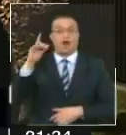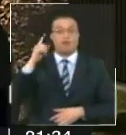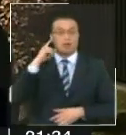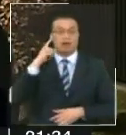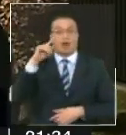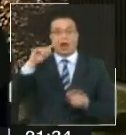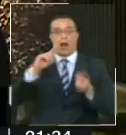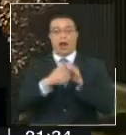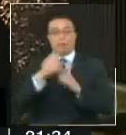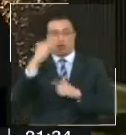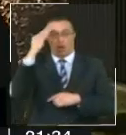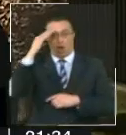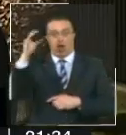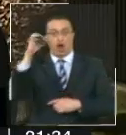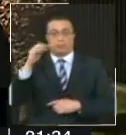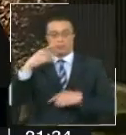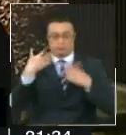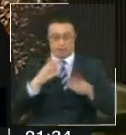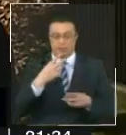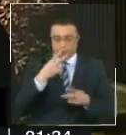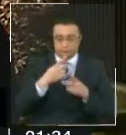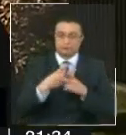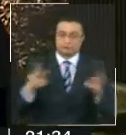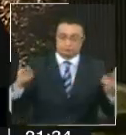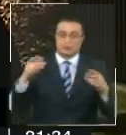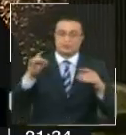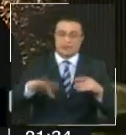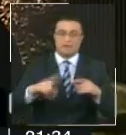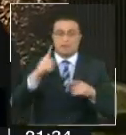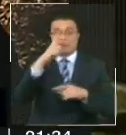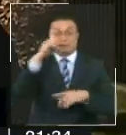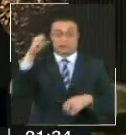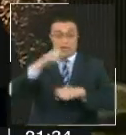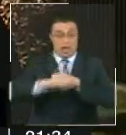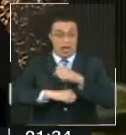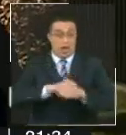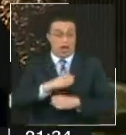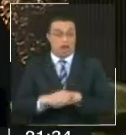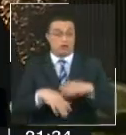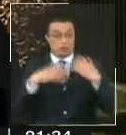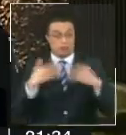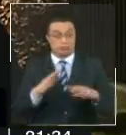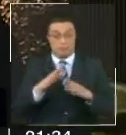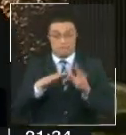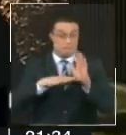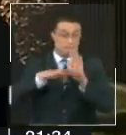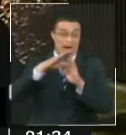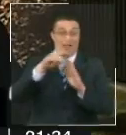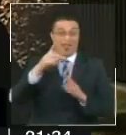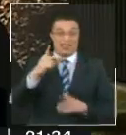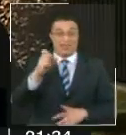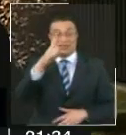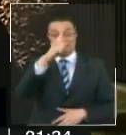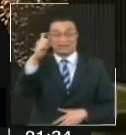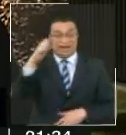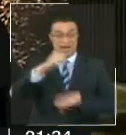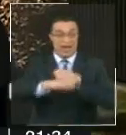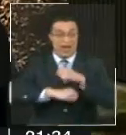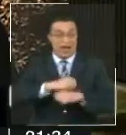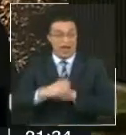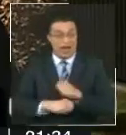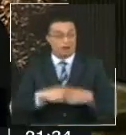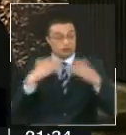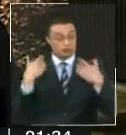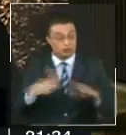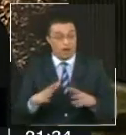eh que como ustedes ya bien saben durante 100 años había durante más de 100 años Es decir desde desde desde mediados del siglo